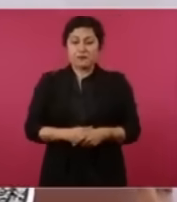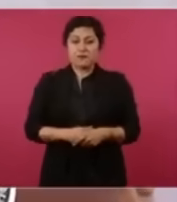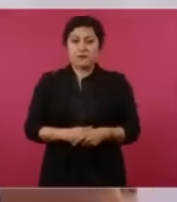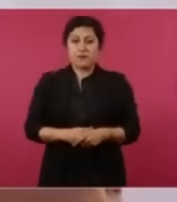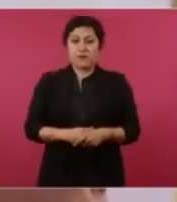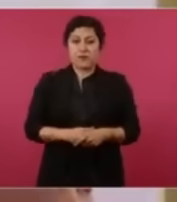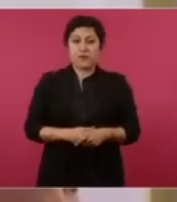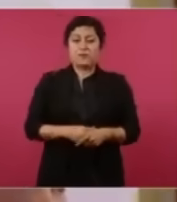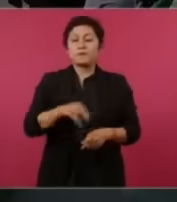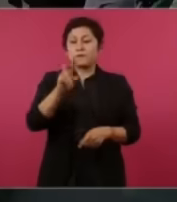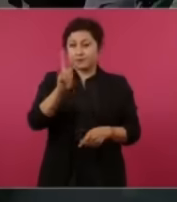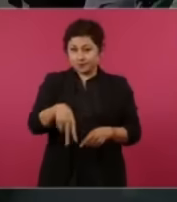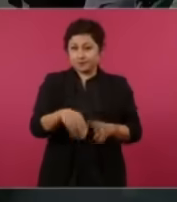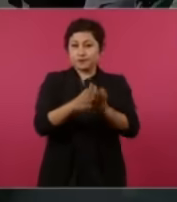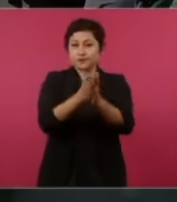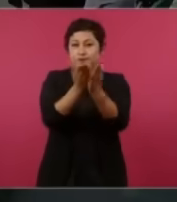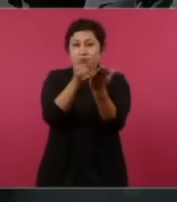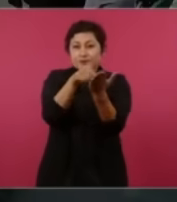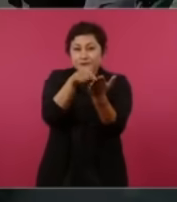Está en un libro,